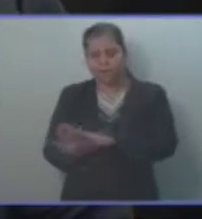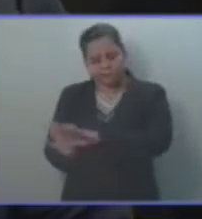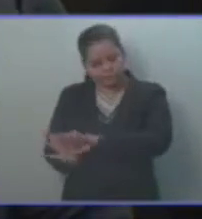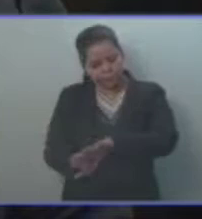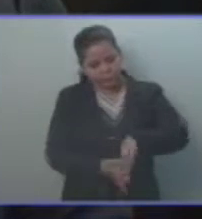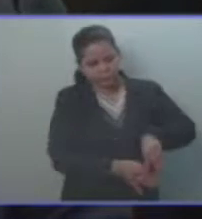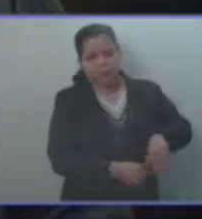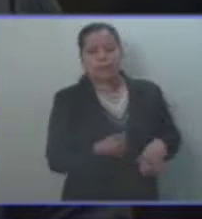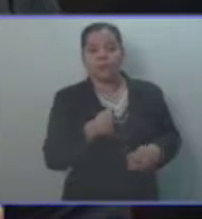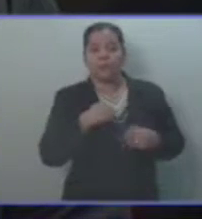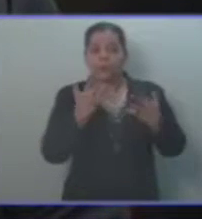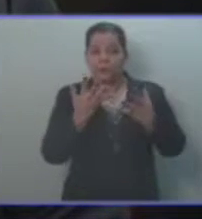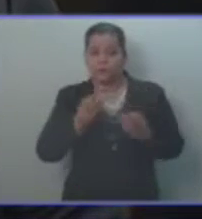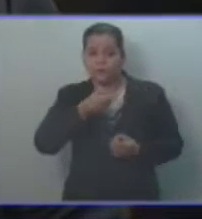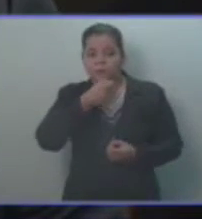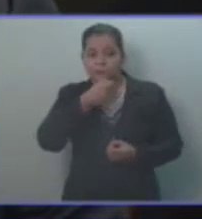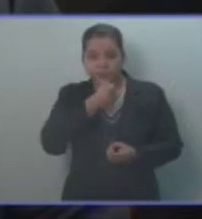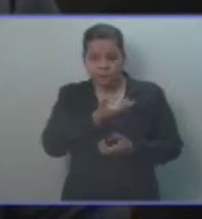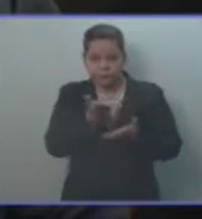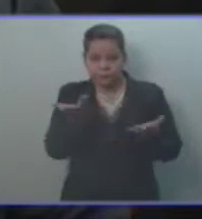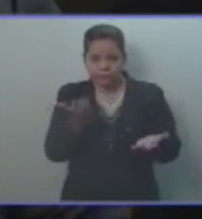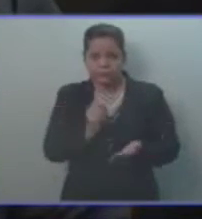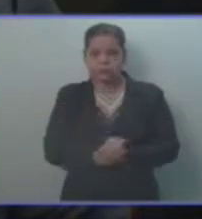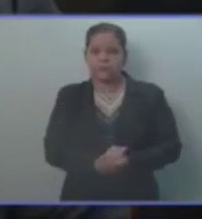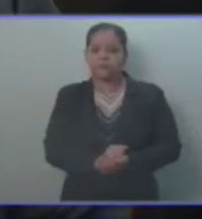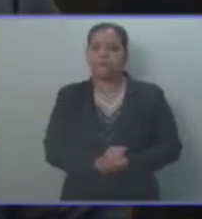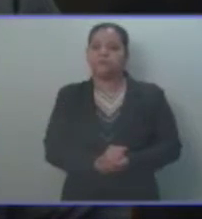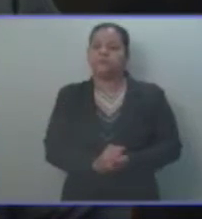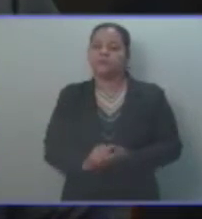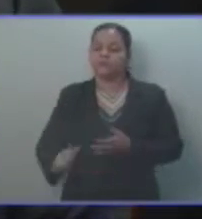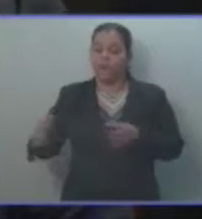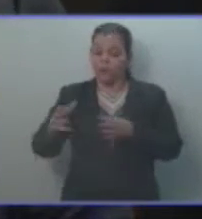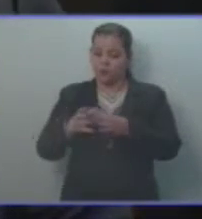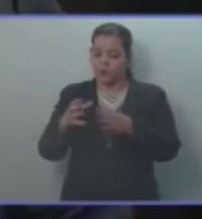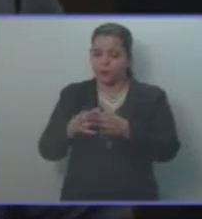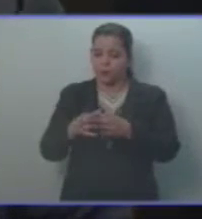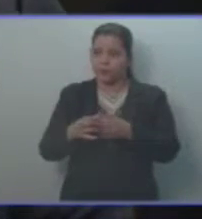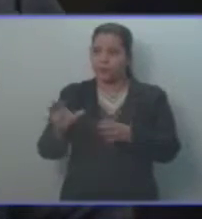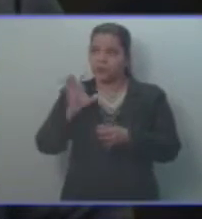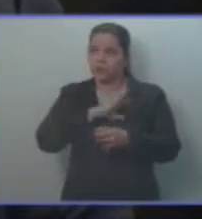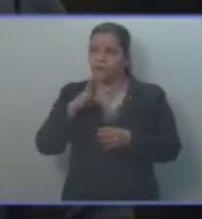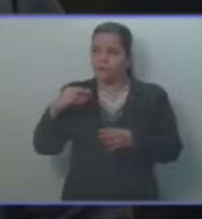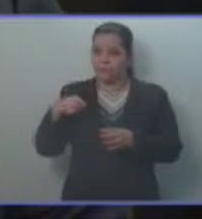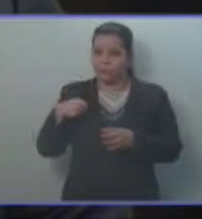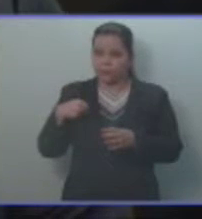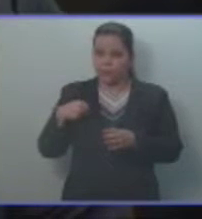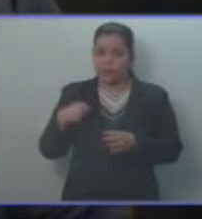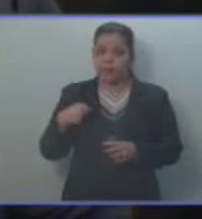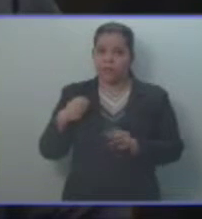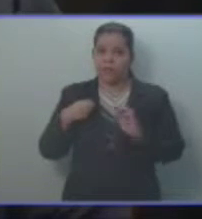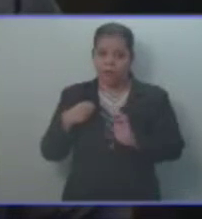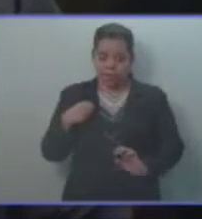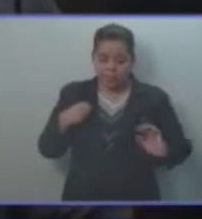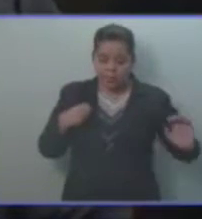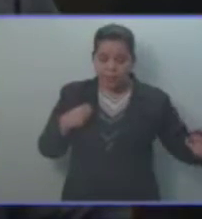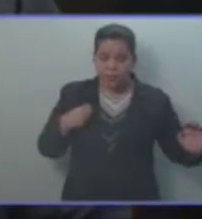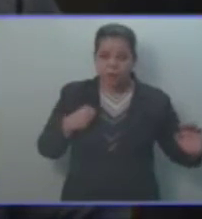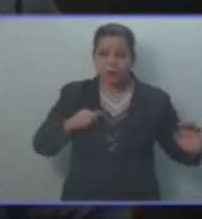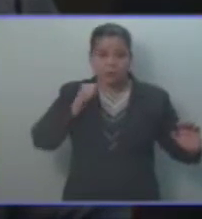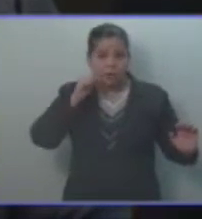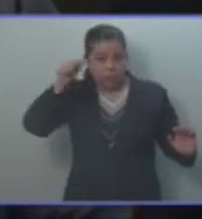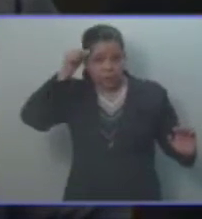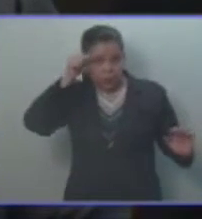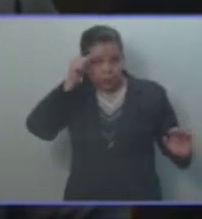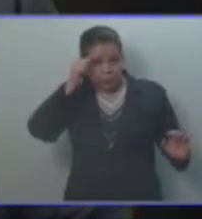quiero informarle a este Pleno Legislativo que en la Comisión de la Familia, Niñez, Adolescencia, Adulto Mayor y Personas